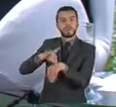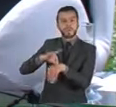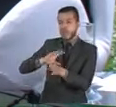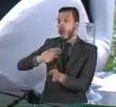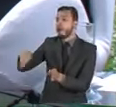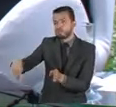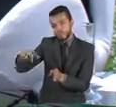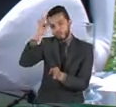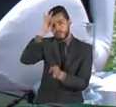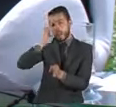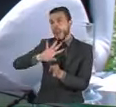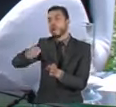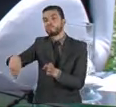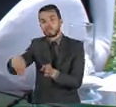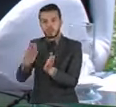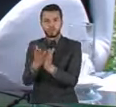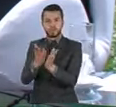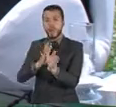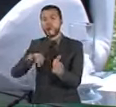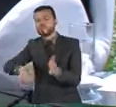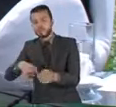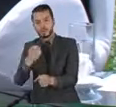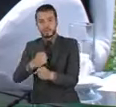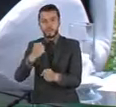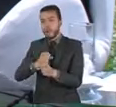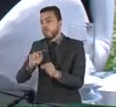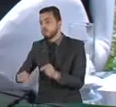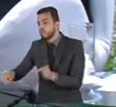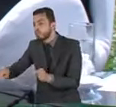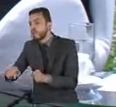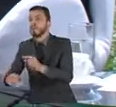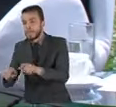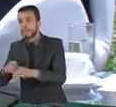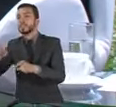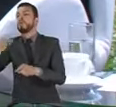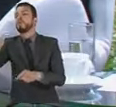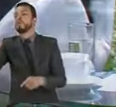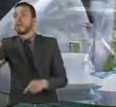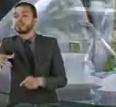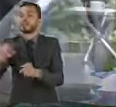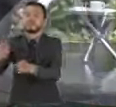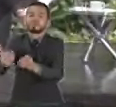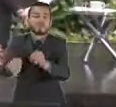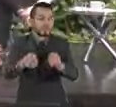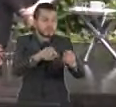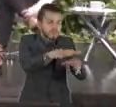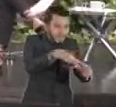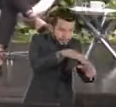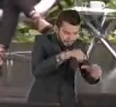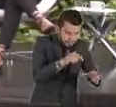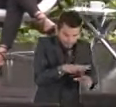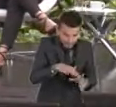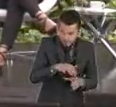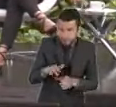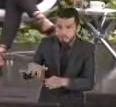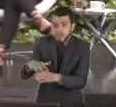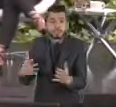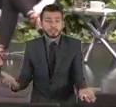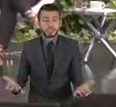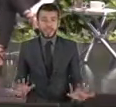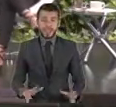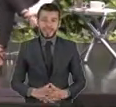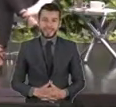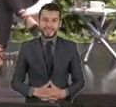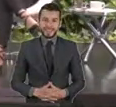Donde usted tenga oportunidades de trabajo, de vivienda, de múltiples usos. Y en eso estamos tratando